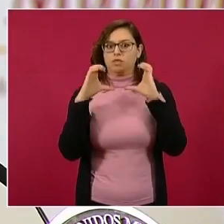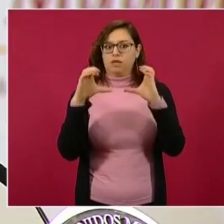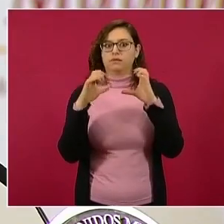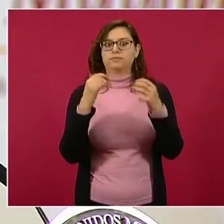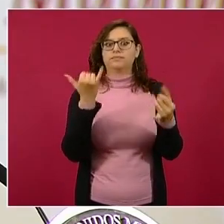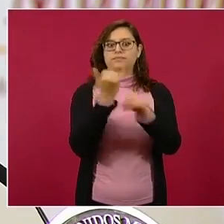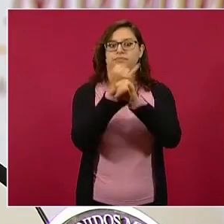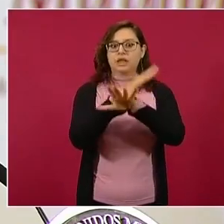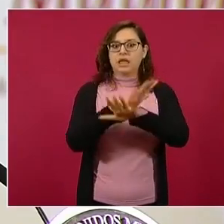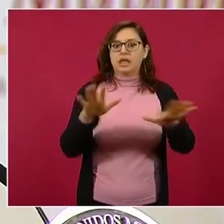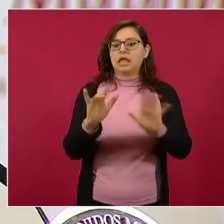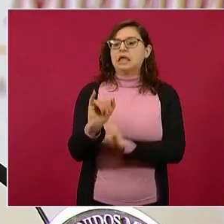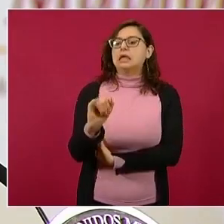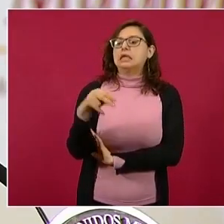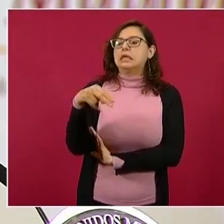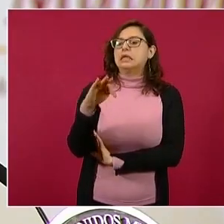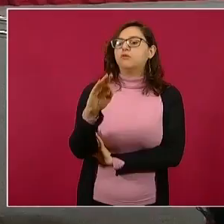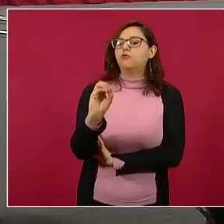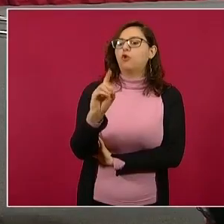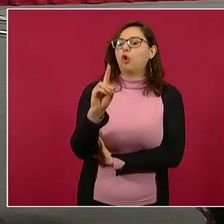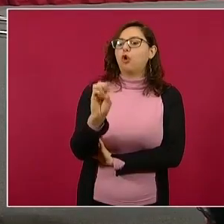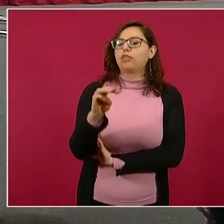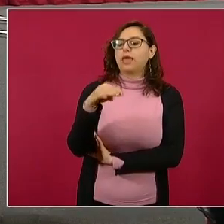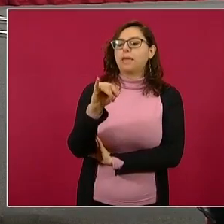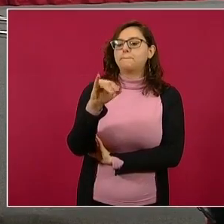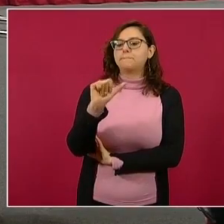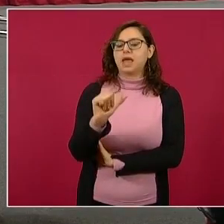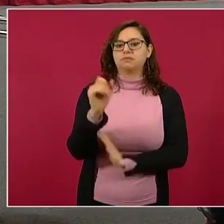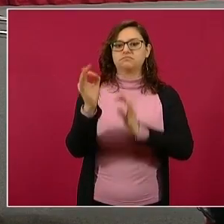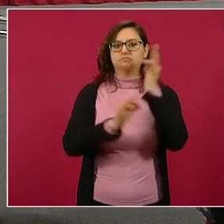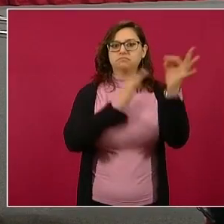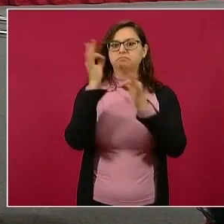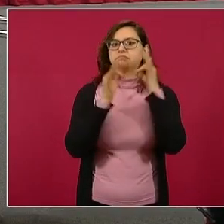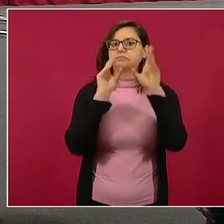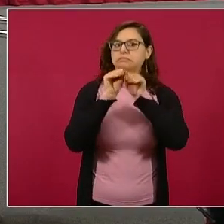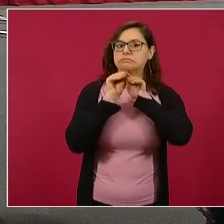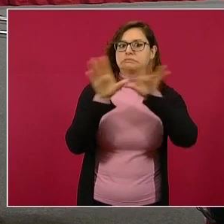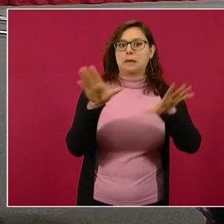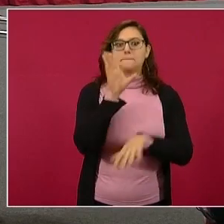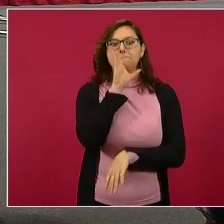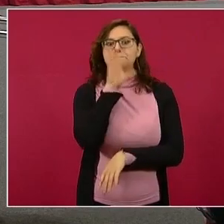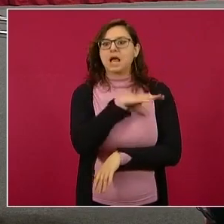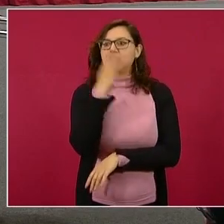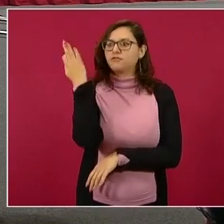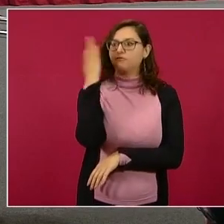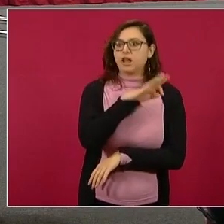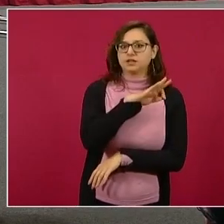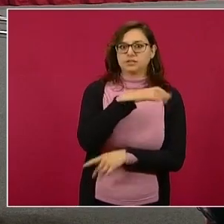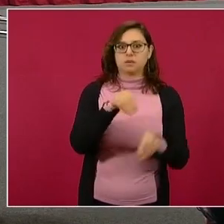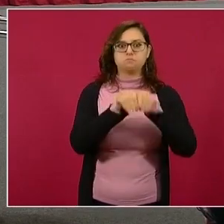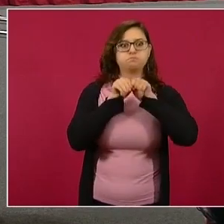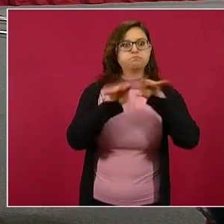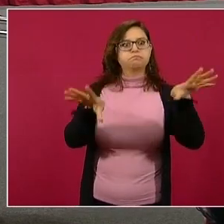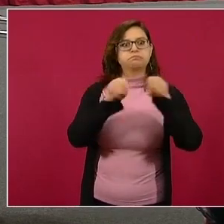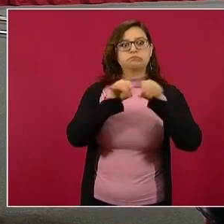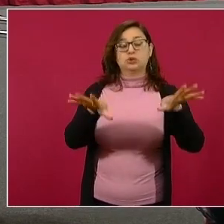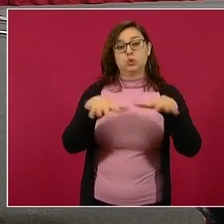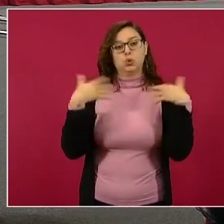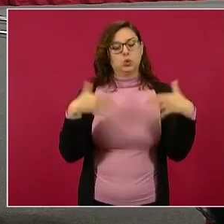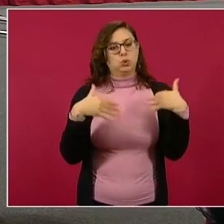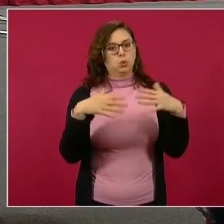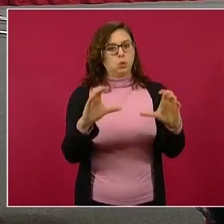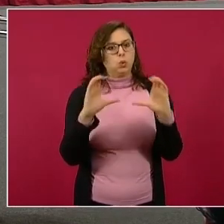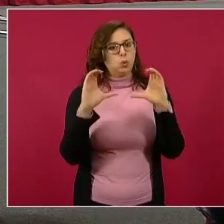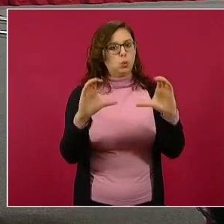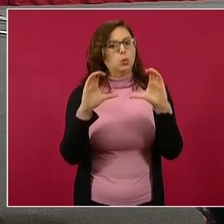actos deliberados de distorsión de la información, no solo por el interés en México, sino el interés en el mundo